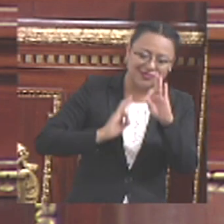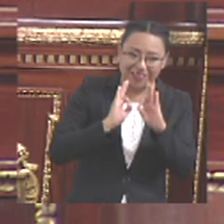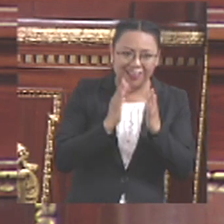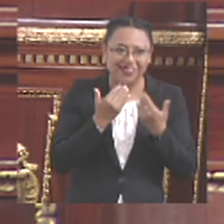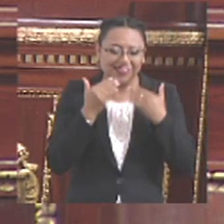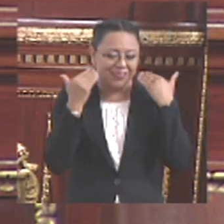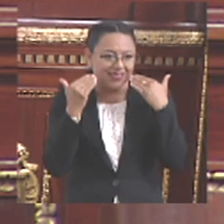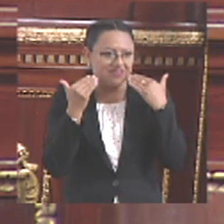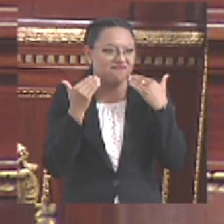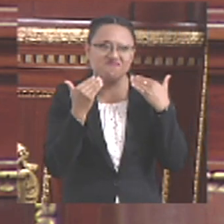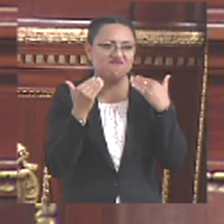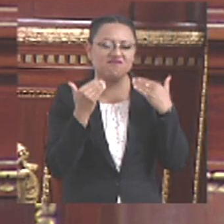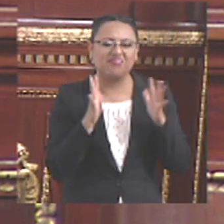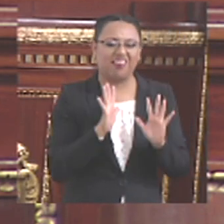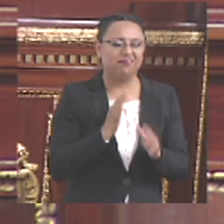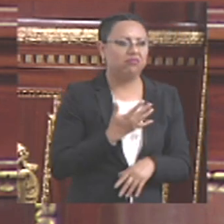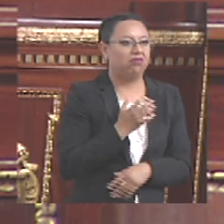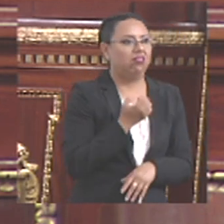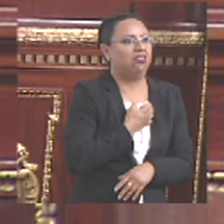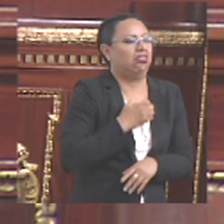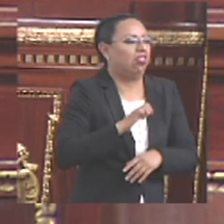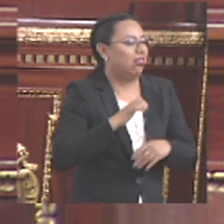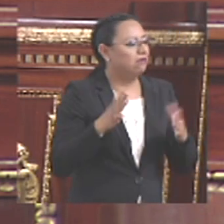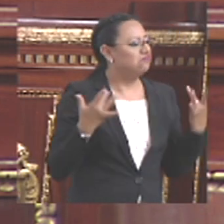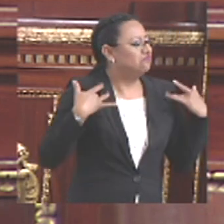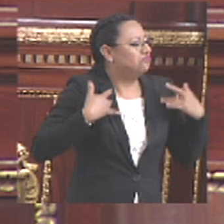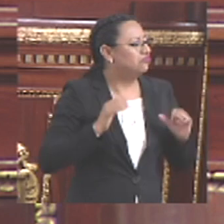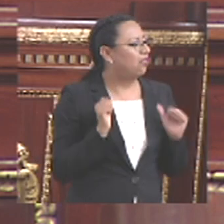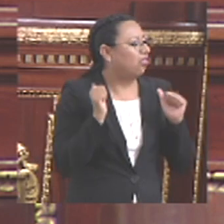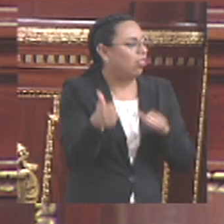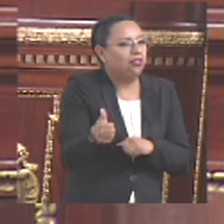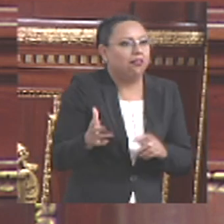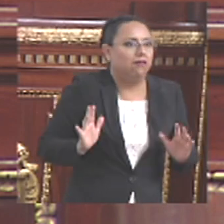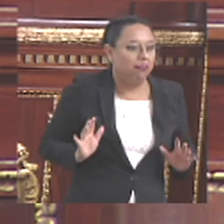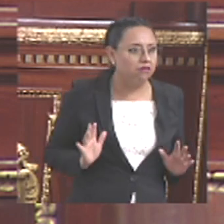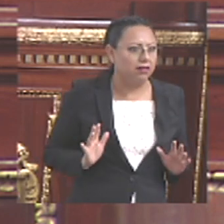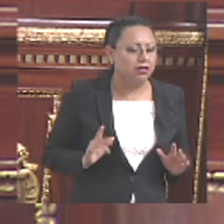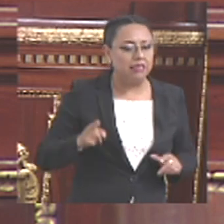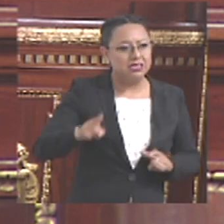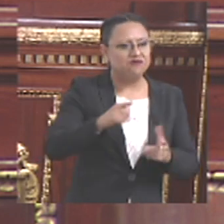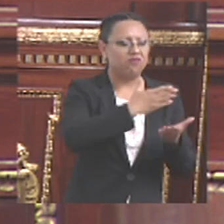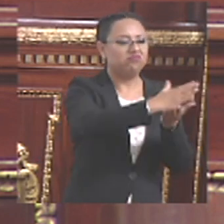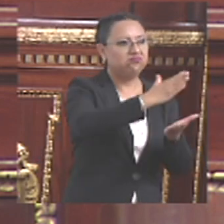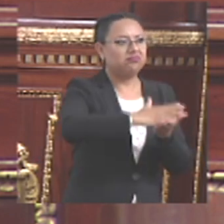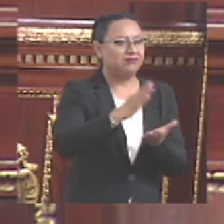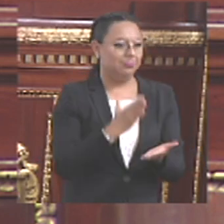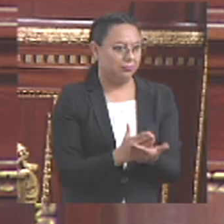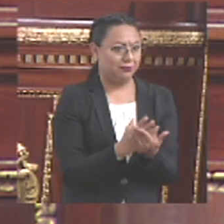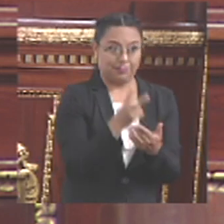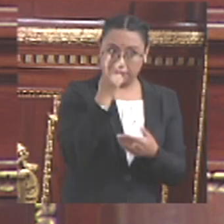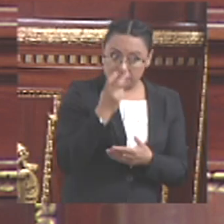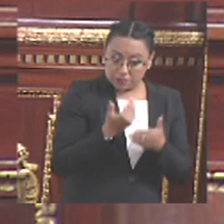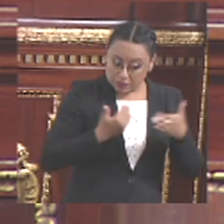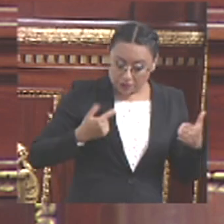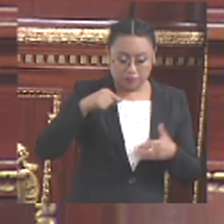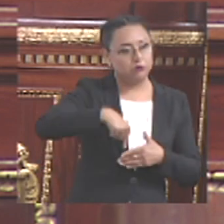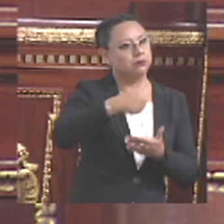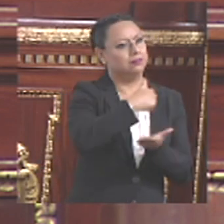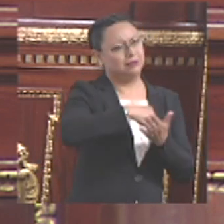desplazados, han sido despojados de los espacios que venían ocupando, cuando eso no pasaba en nuestra